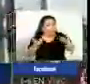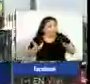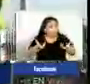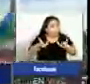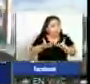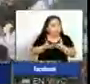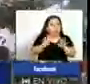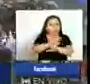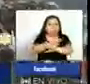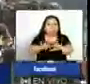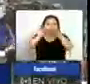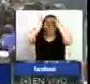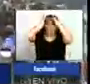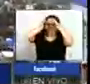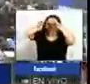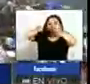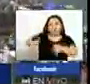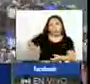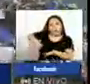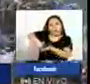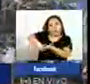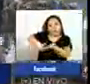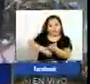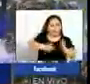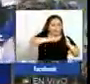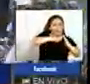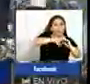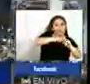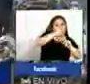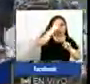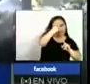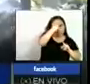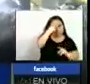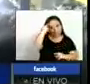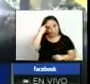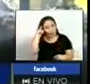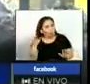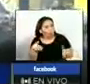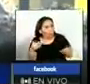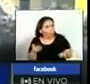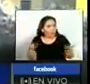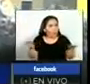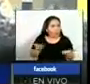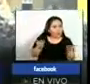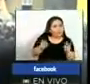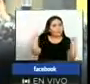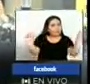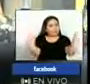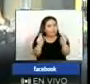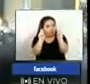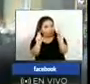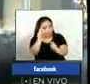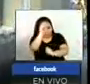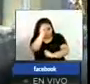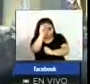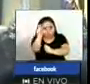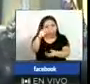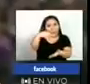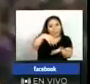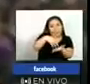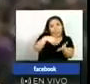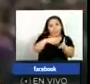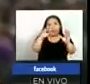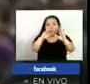ha obligado a la municipalidad y la iglesia a replantear el desarrollo de los festejos en honor al divino Salvador del Mundo